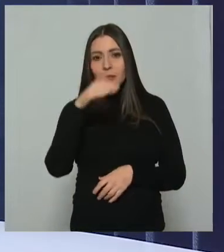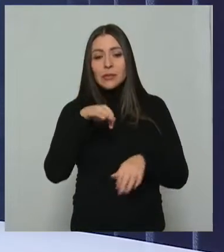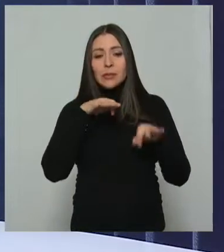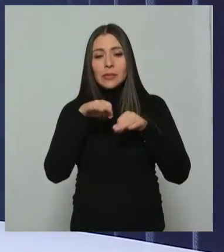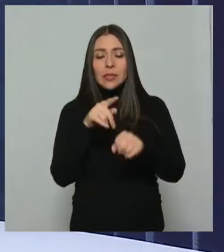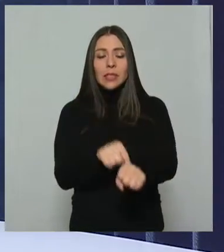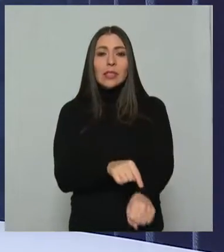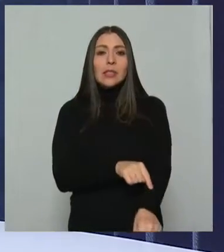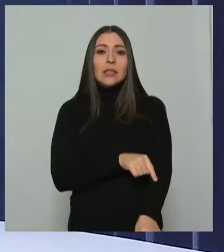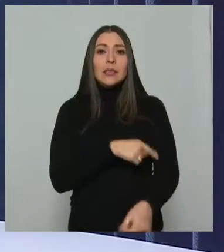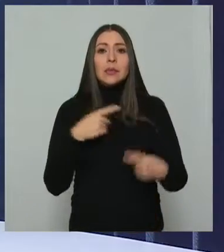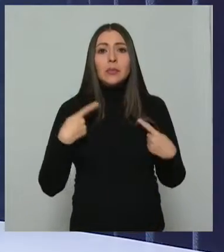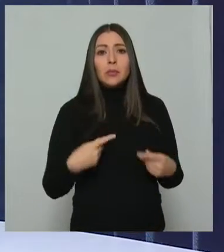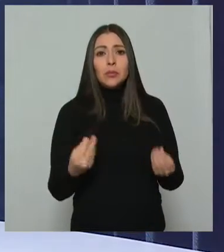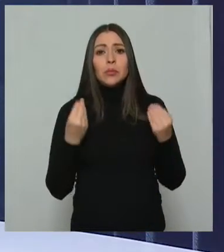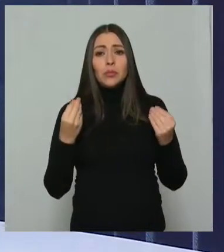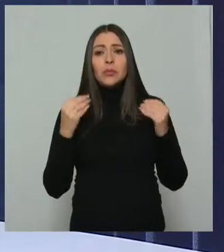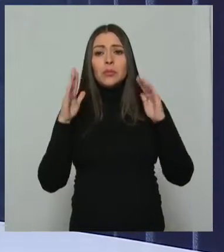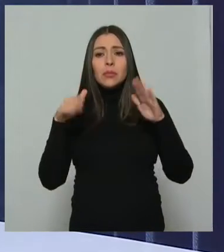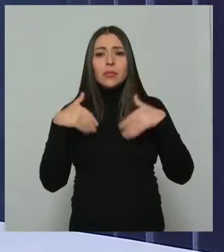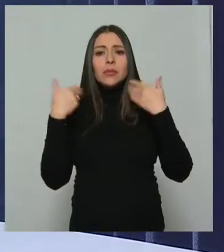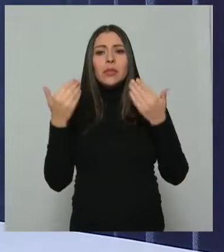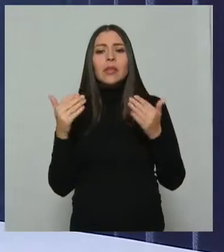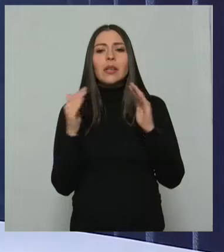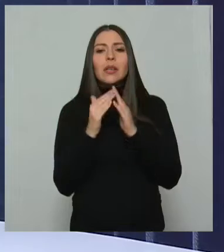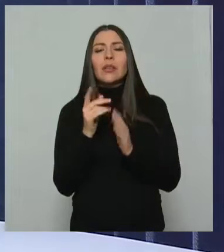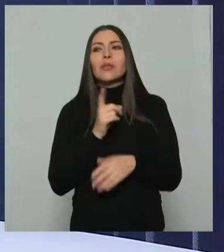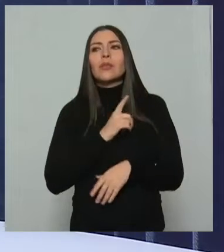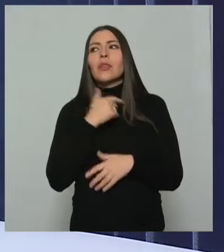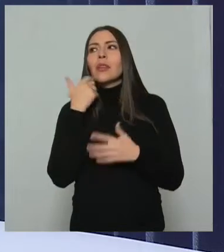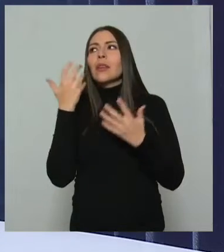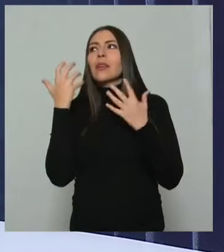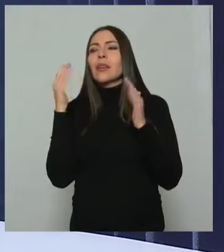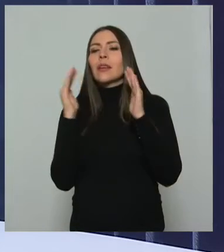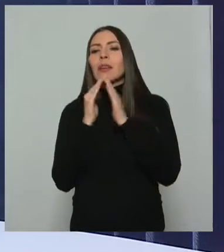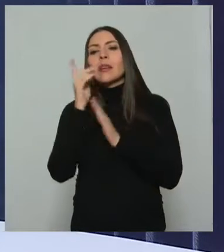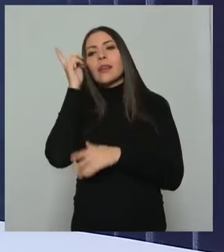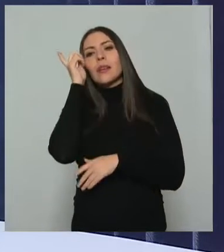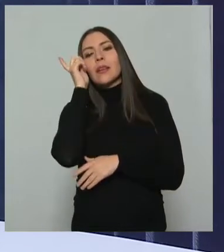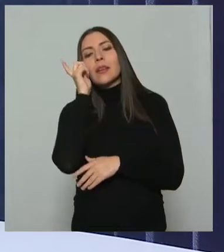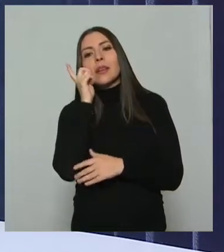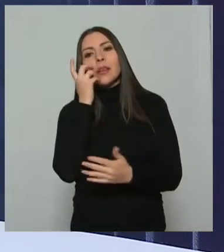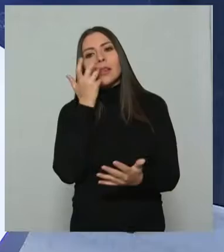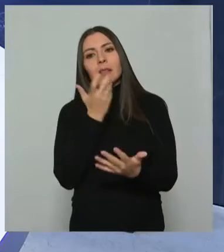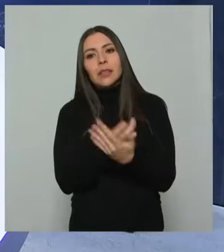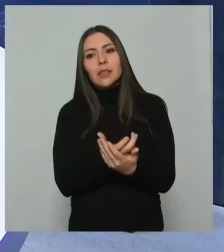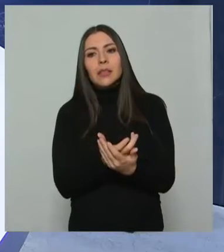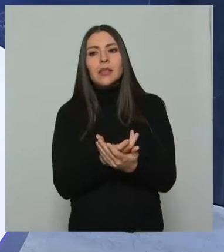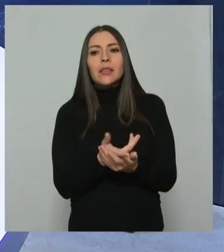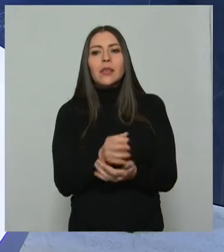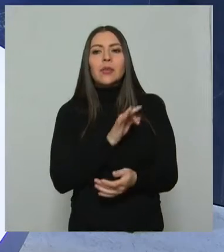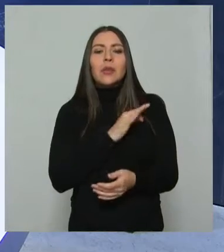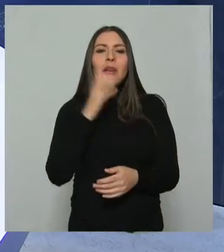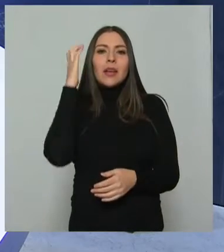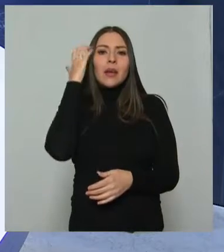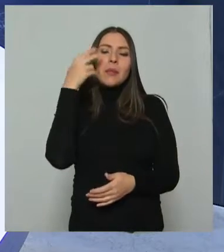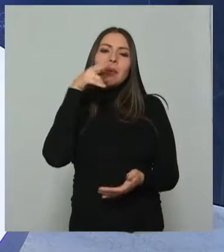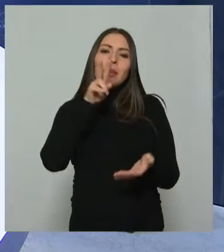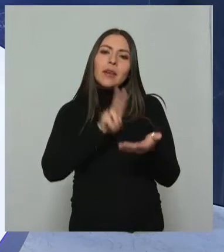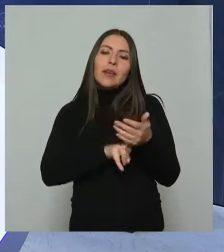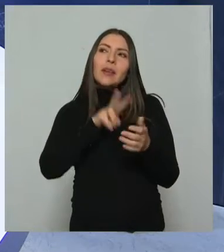trabajo, muchas personas solo quieran llegar a casa a dormir, a descansar. Y bueno, se pueden, ya sabes, tirar en la cama,